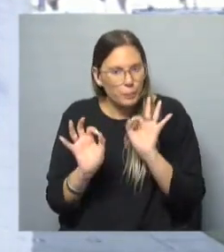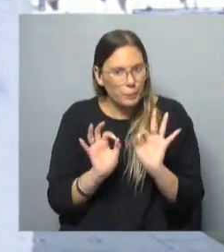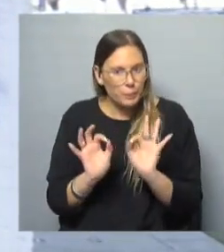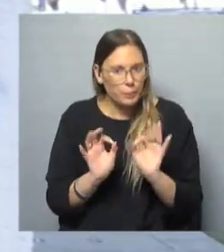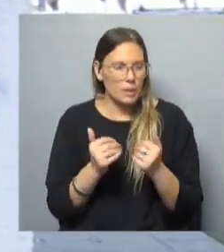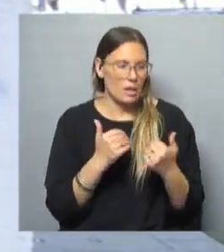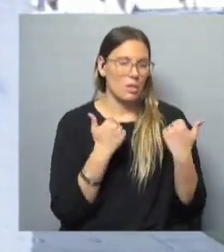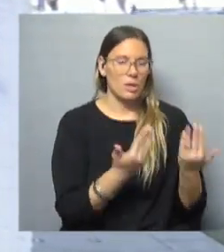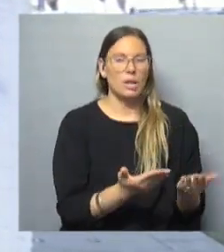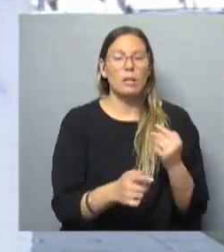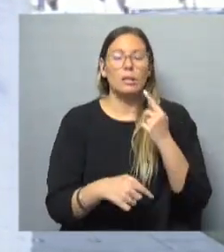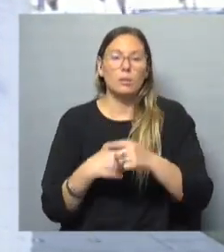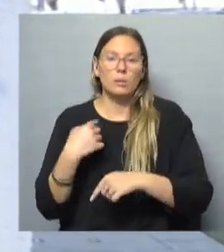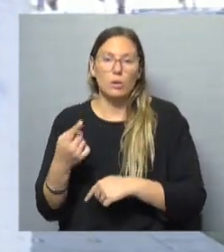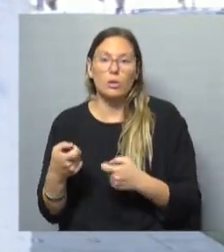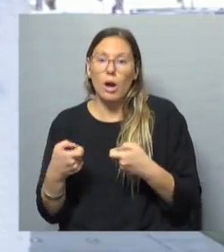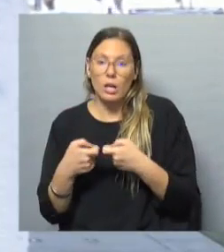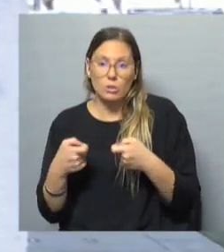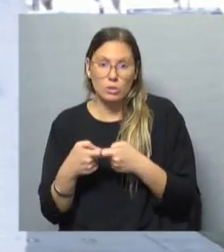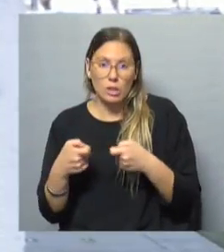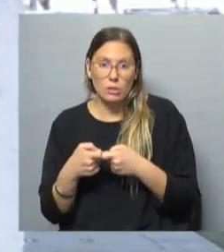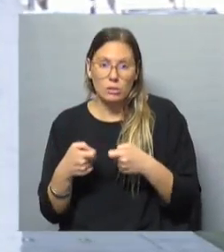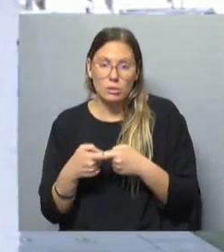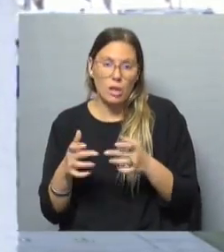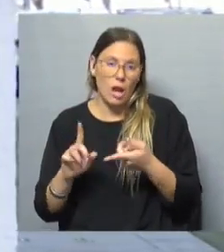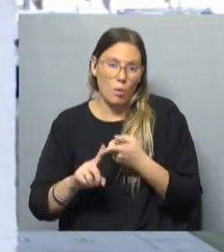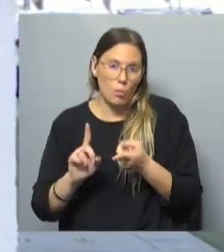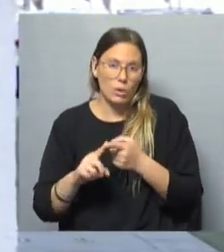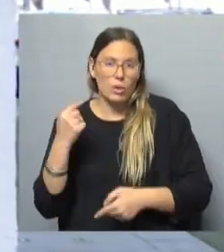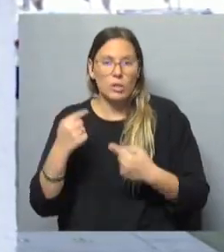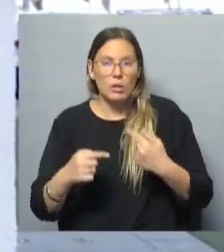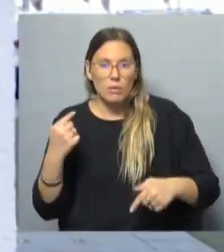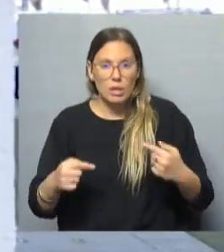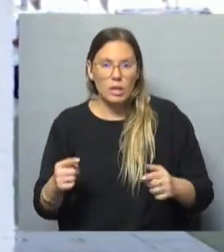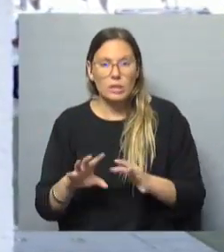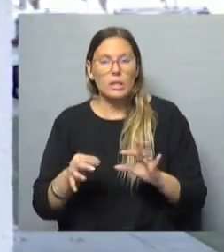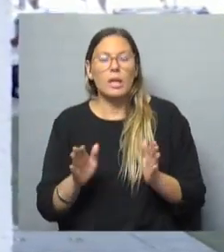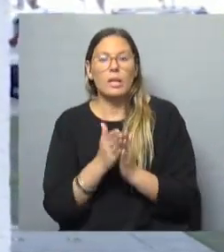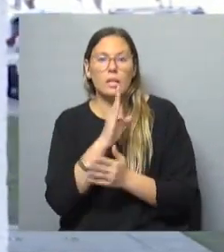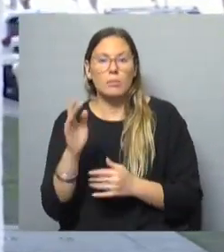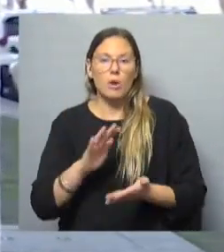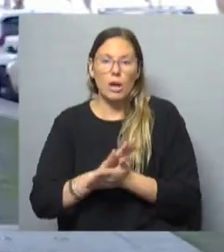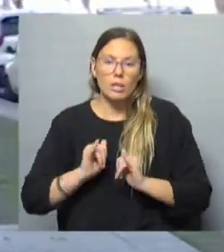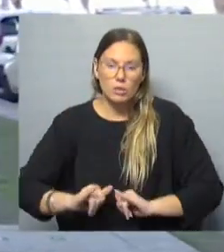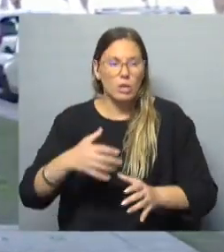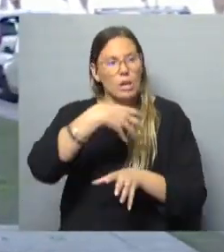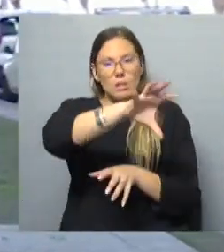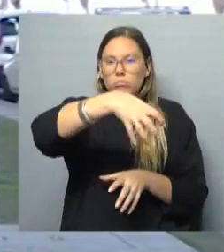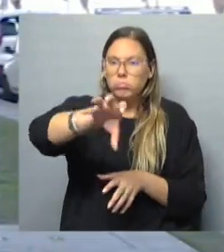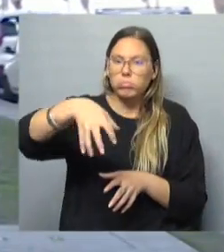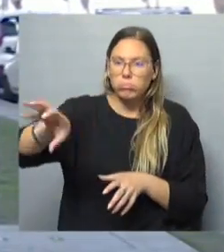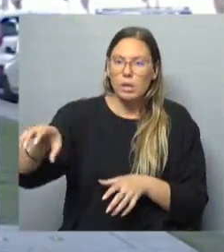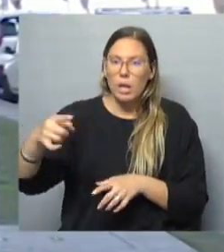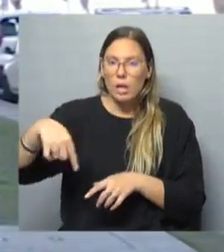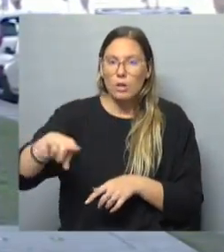donamos. Y lo otro son asociaciones que hacemos con diferentes agentes de la cadena del libro, como editoriales, distribuidoras,